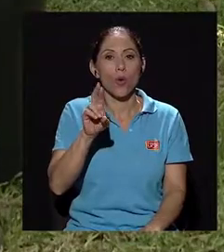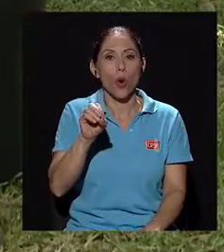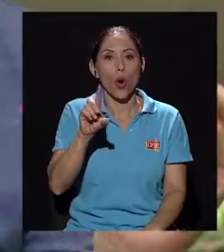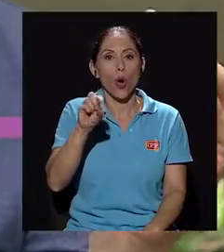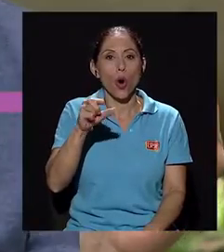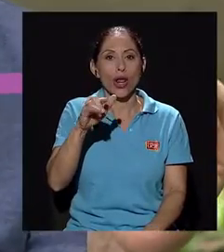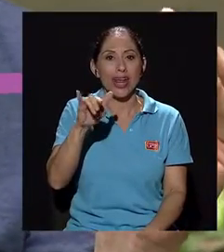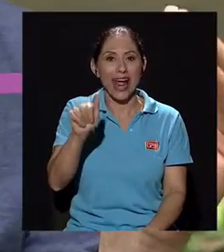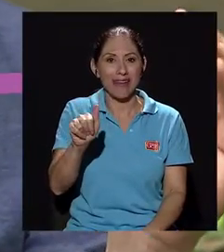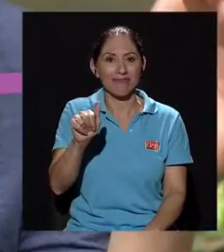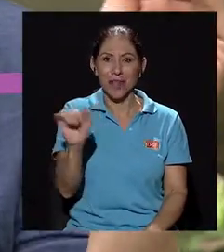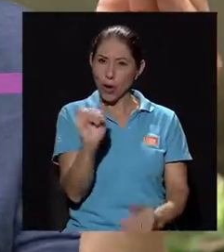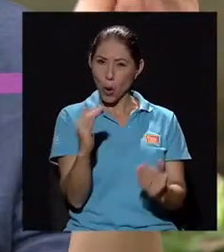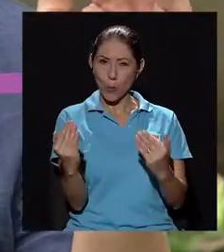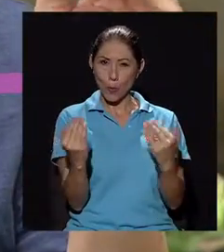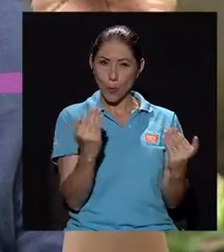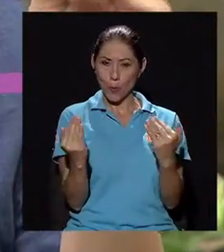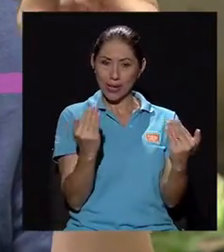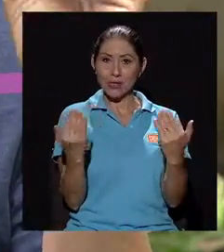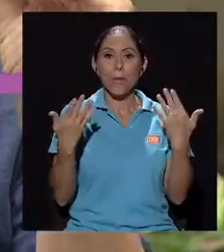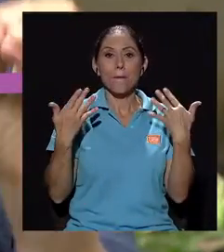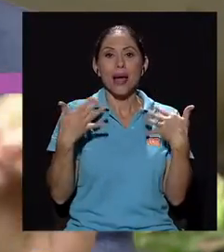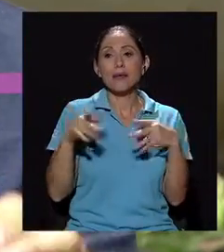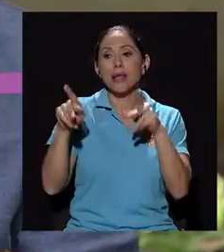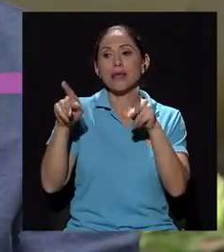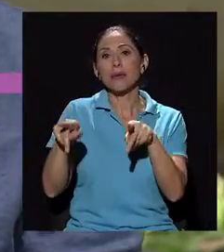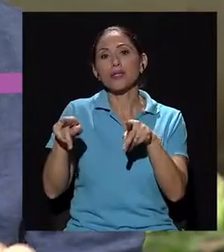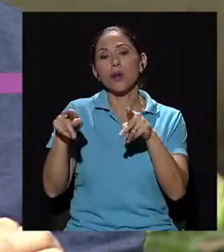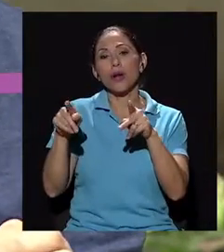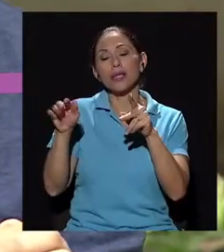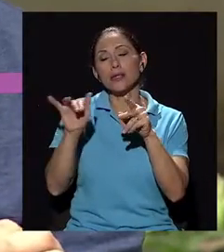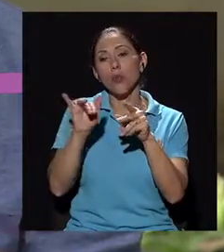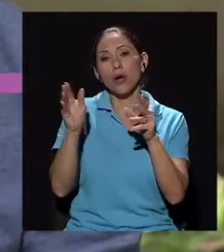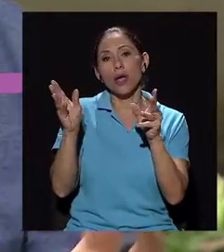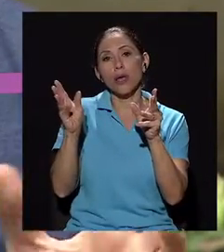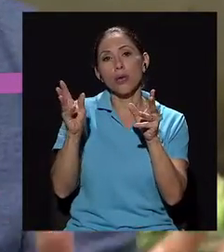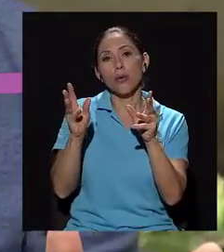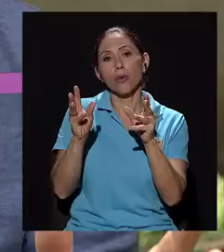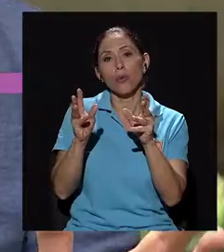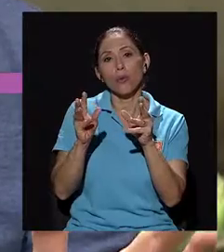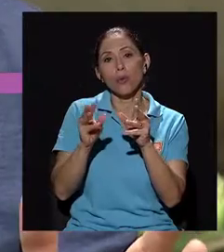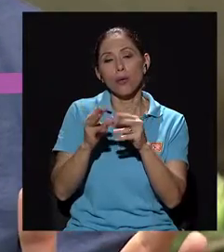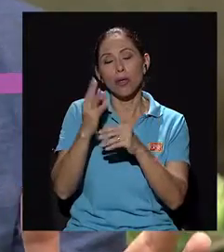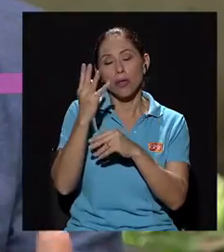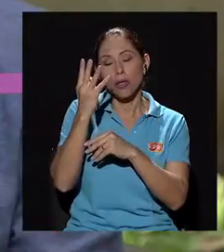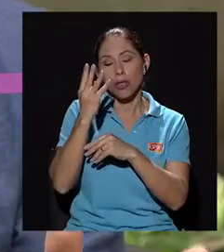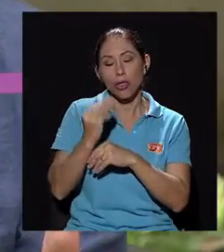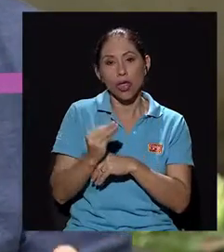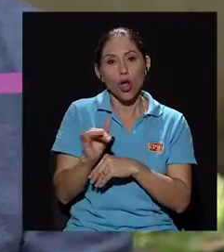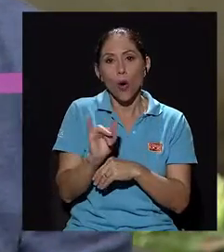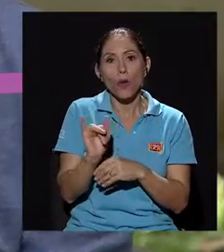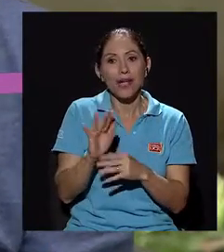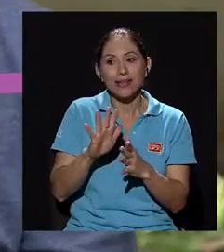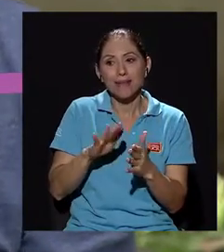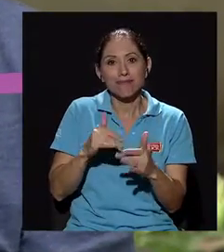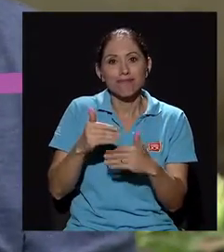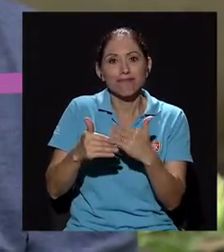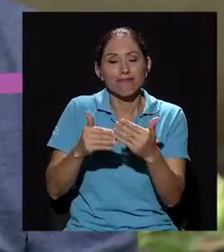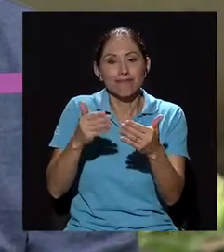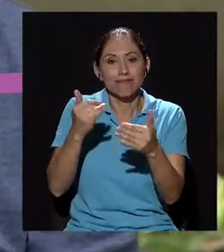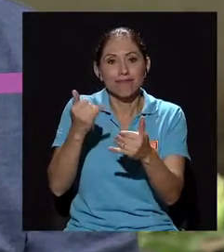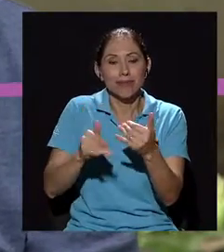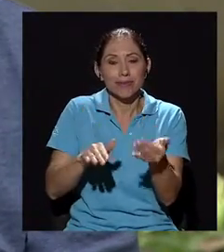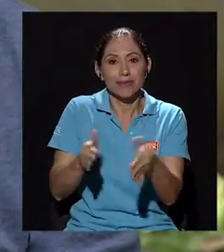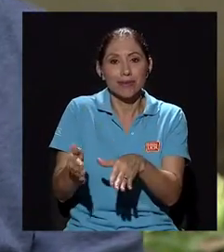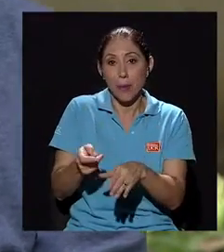las personas, a modo de metáfora, se van apagando como si fueran candelitas. Es poco el tiempo que se dispone para poder trabajar